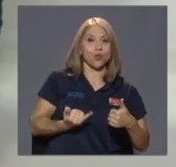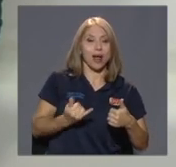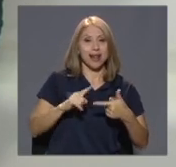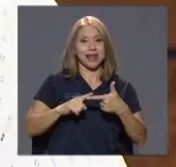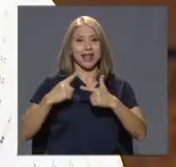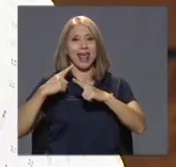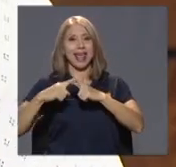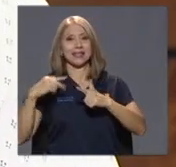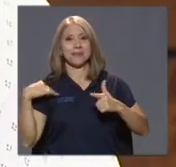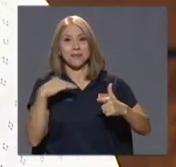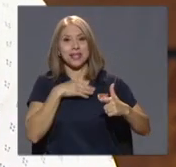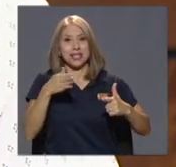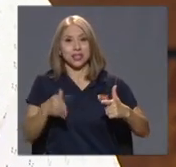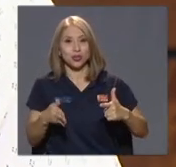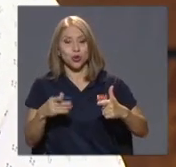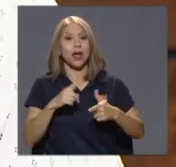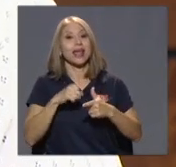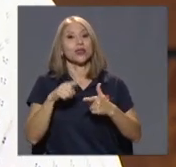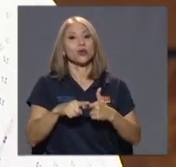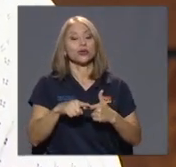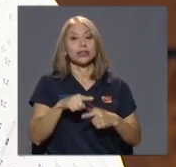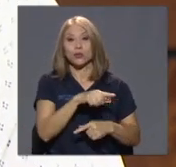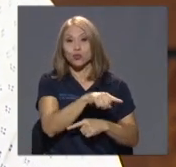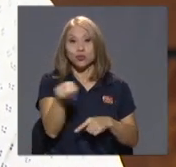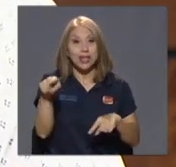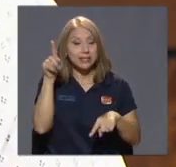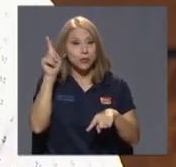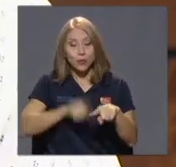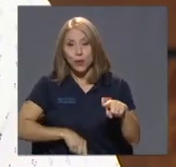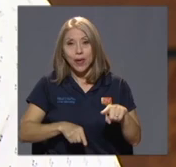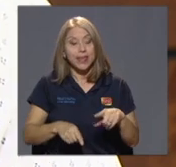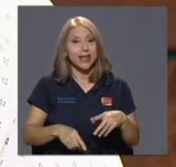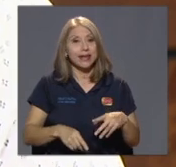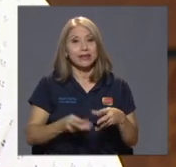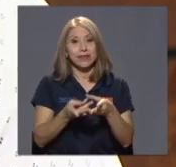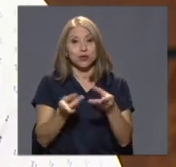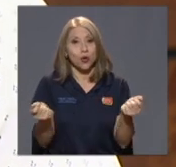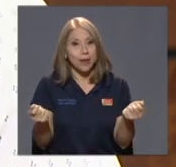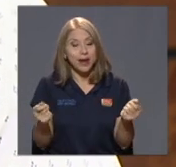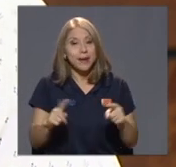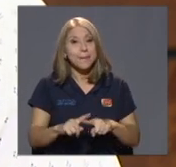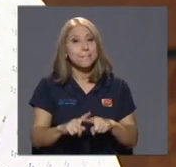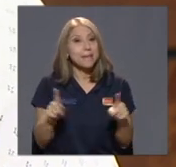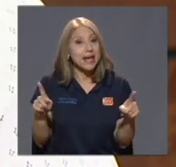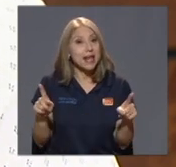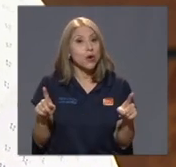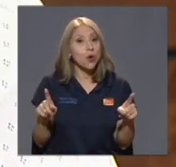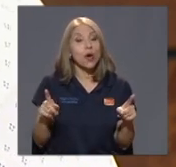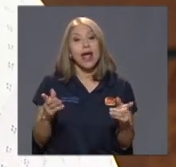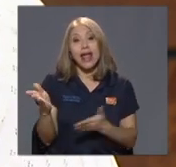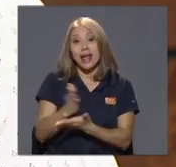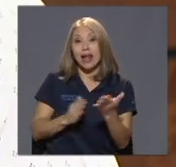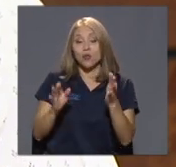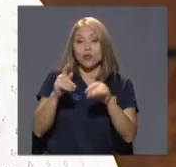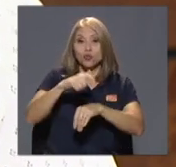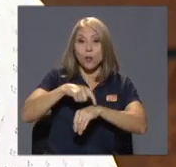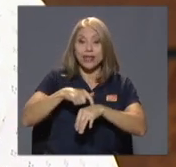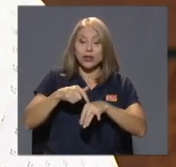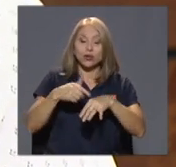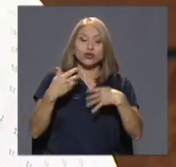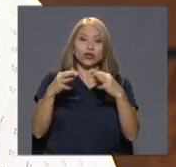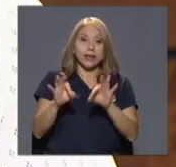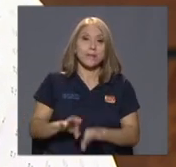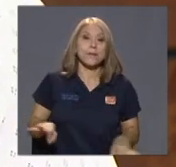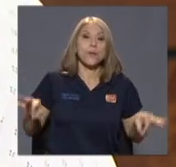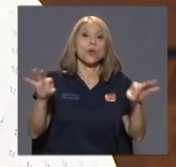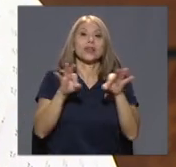Marco? Entonces, son cosas que obviamente ustedes no pueden, en este caso, resolver, pero que en momentos determinados se convierten en noticia, y también